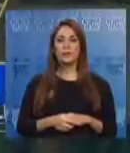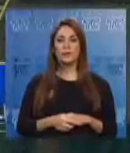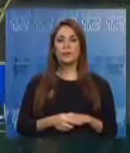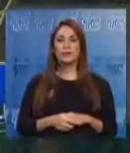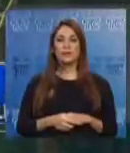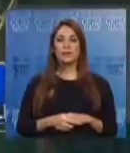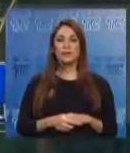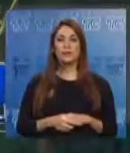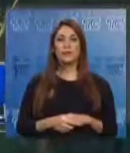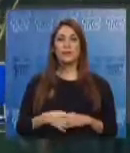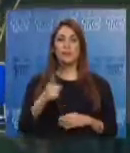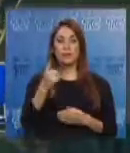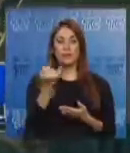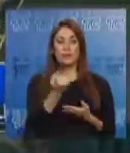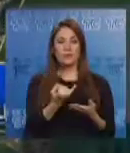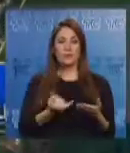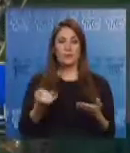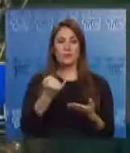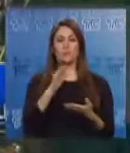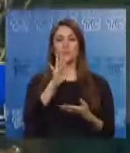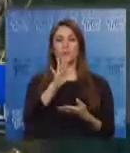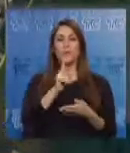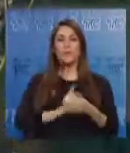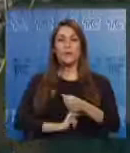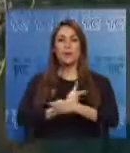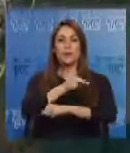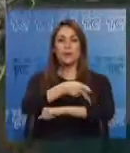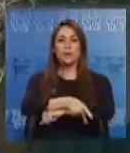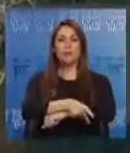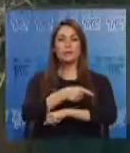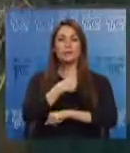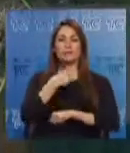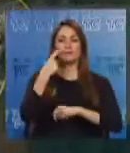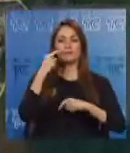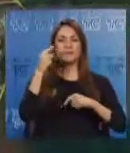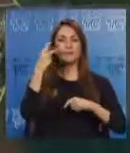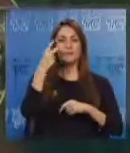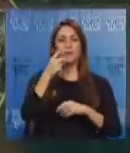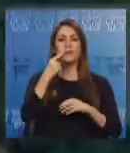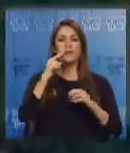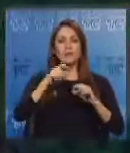En el mapa de Google ubicamos el cantón Pedernales, uno de los más afectados por el terremoto.